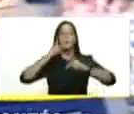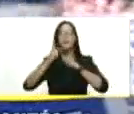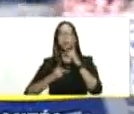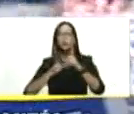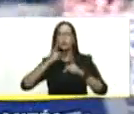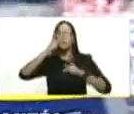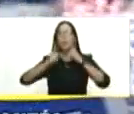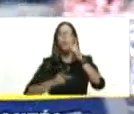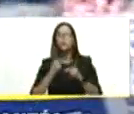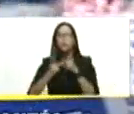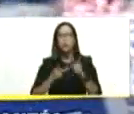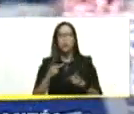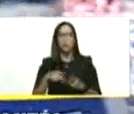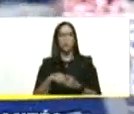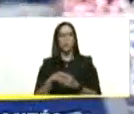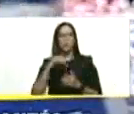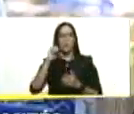producción, Castro Soteldo.